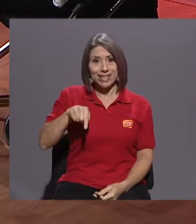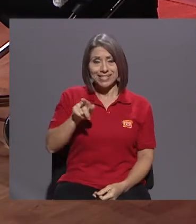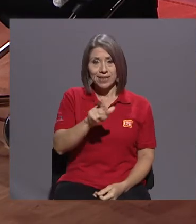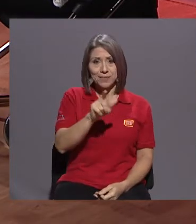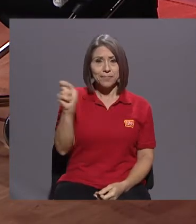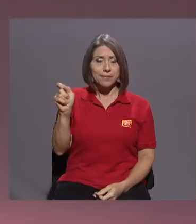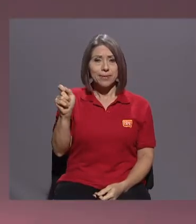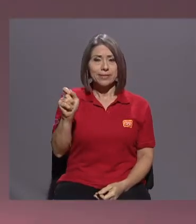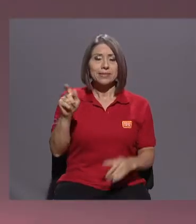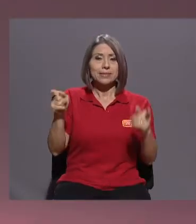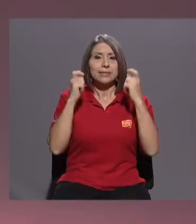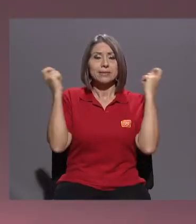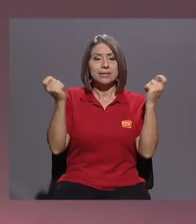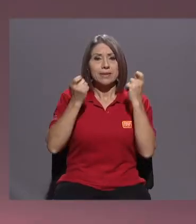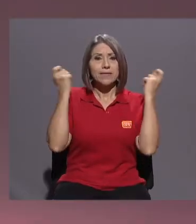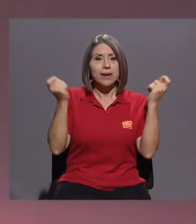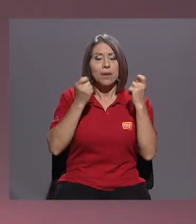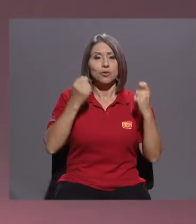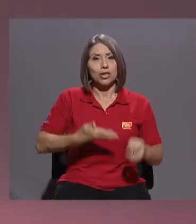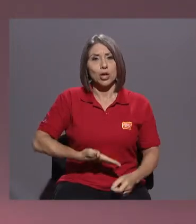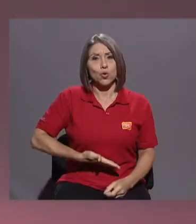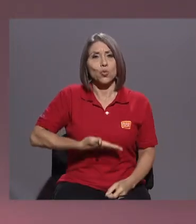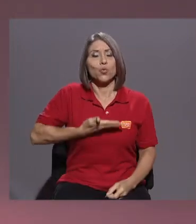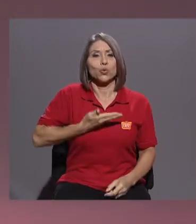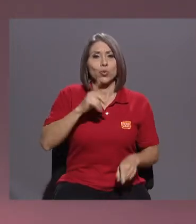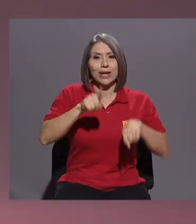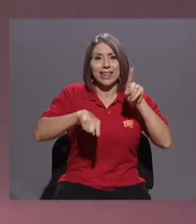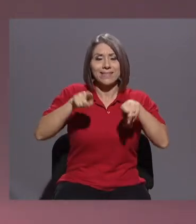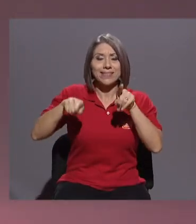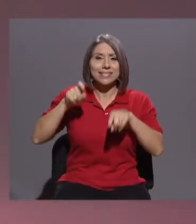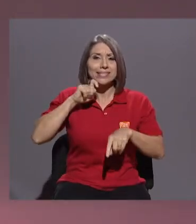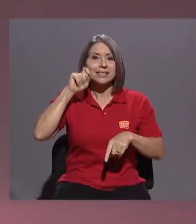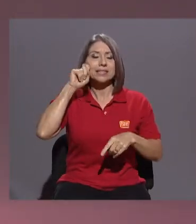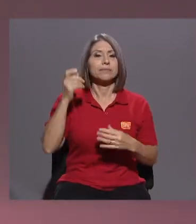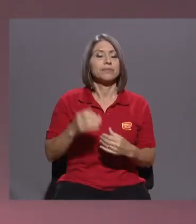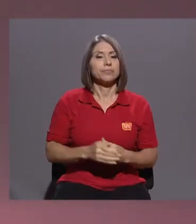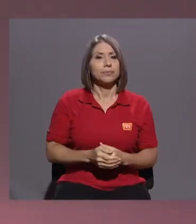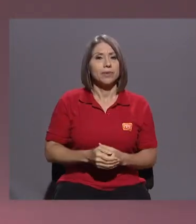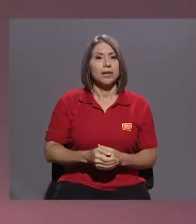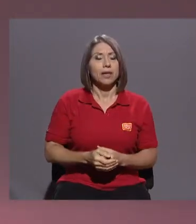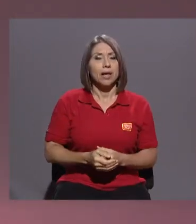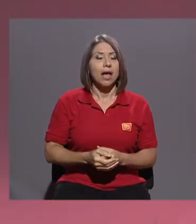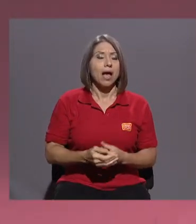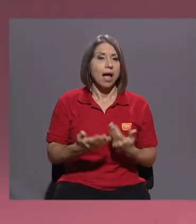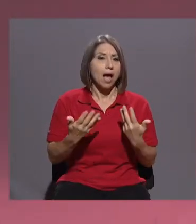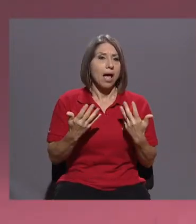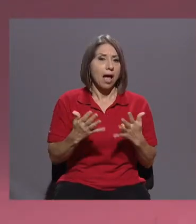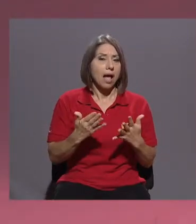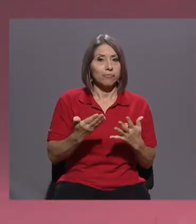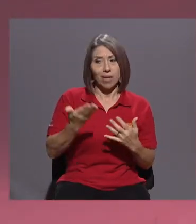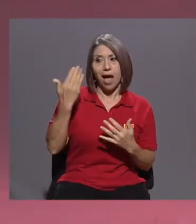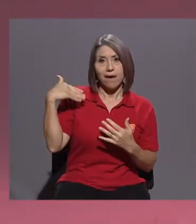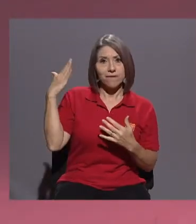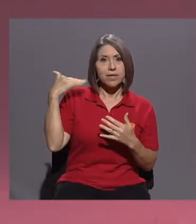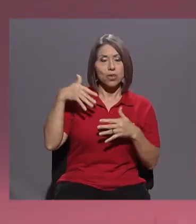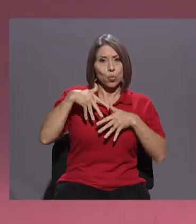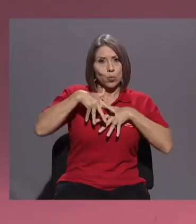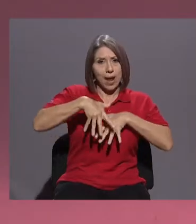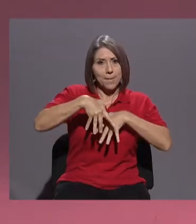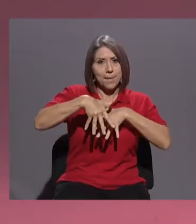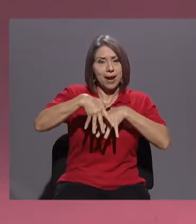mes de junio Es el mes donde celebramos El orgullo Y la diversidad sexual Ha habido una